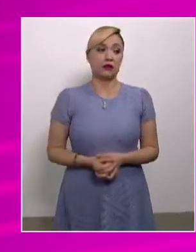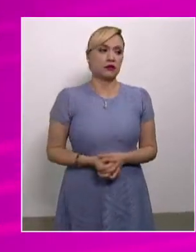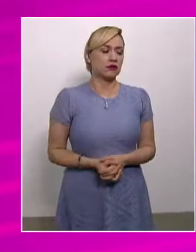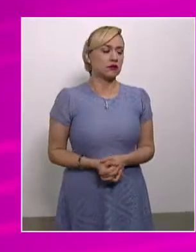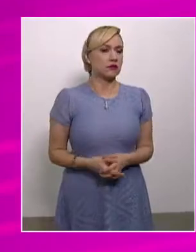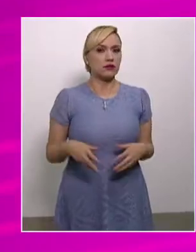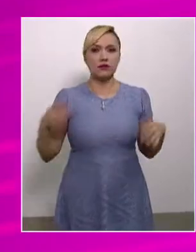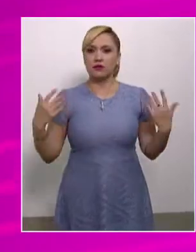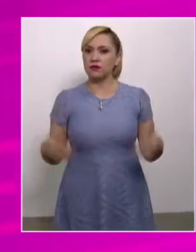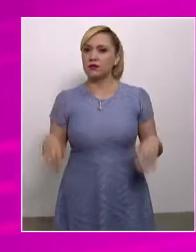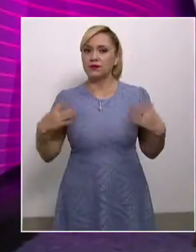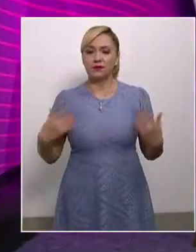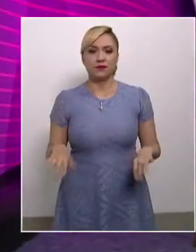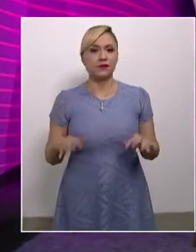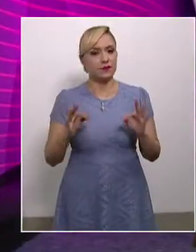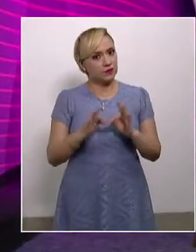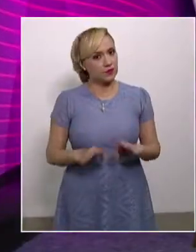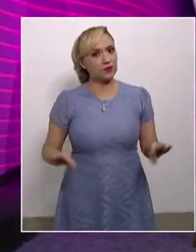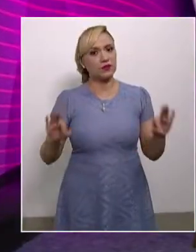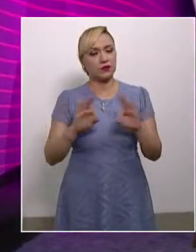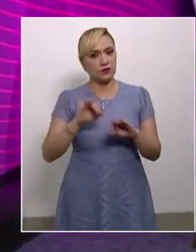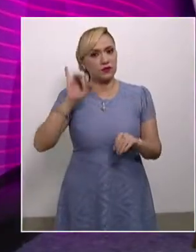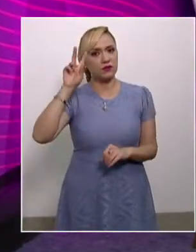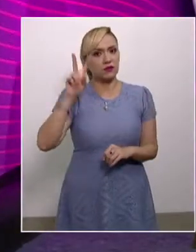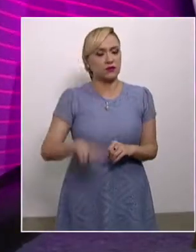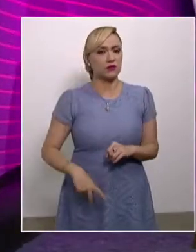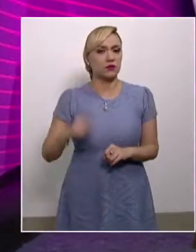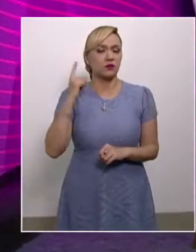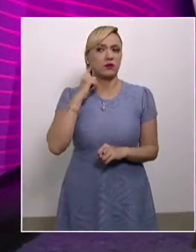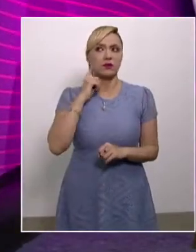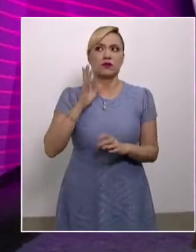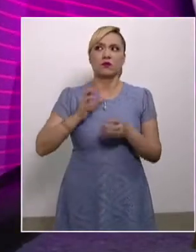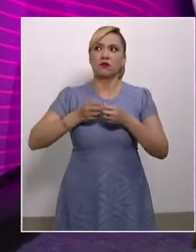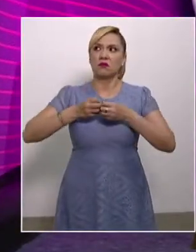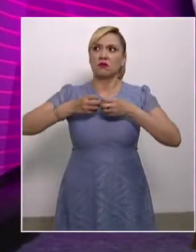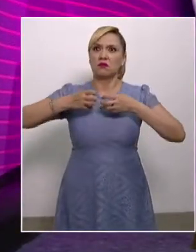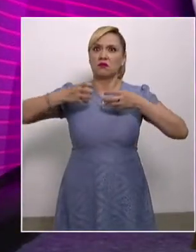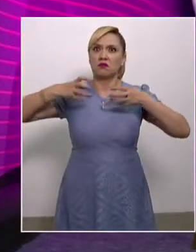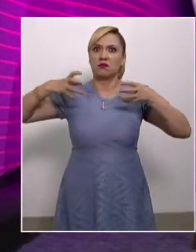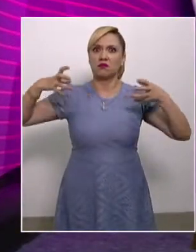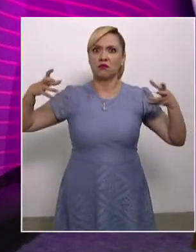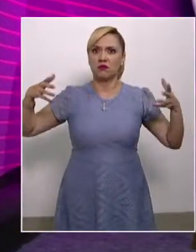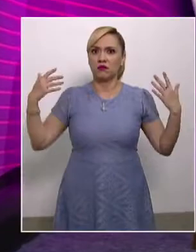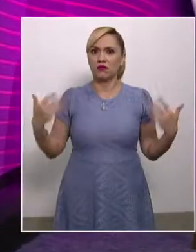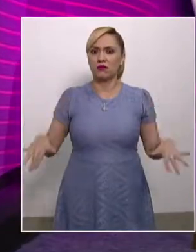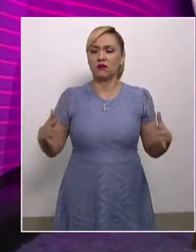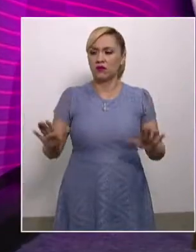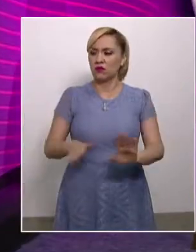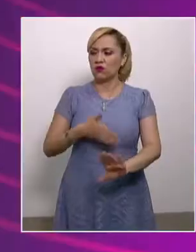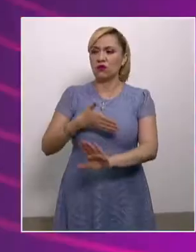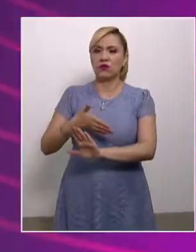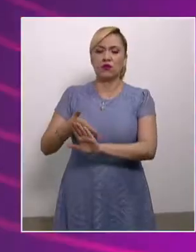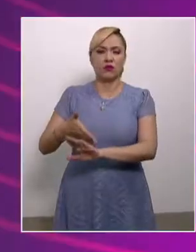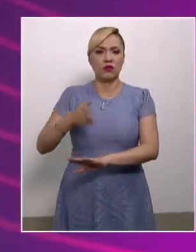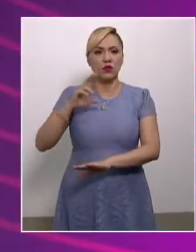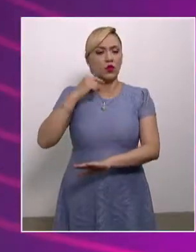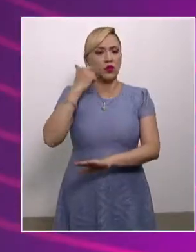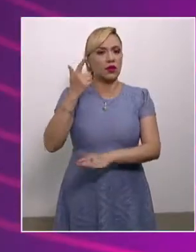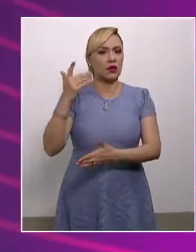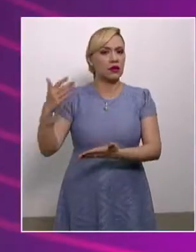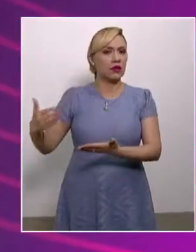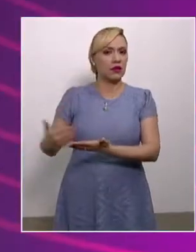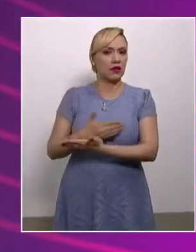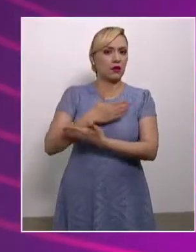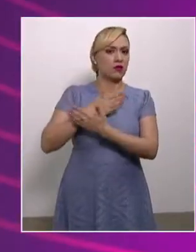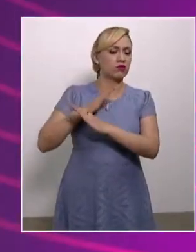un tema y también muy importante, porque se ha incrementado tanto esta violencia como también